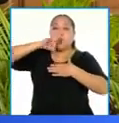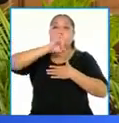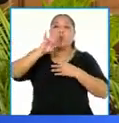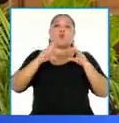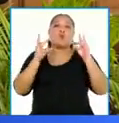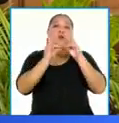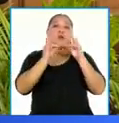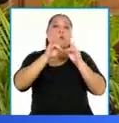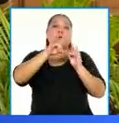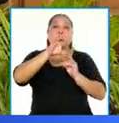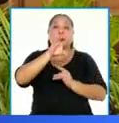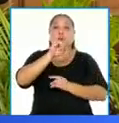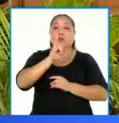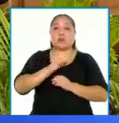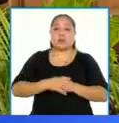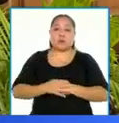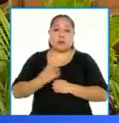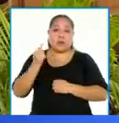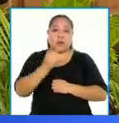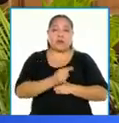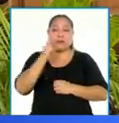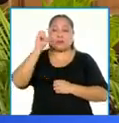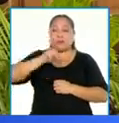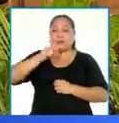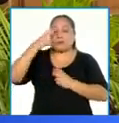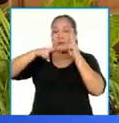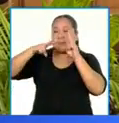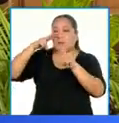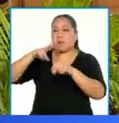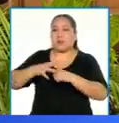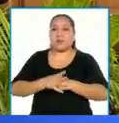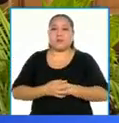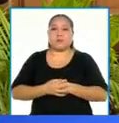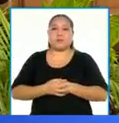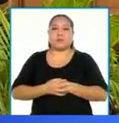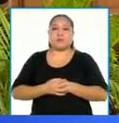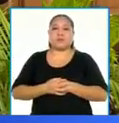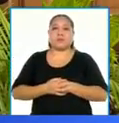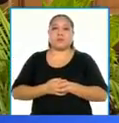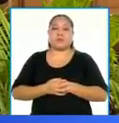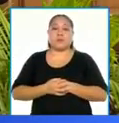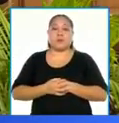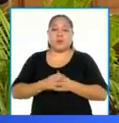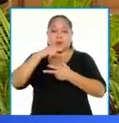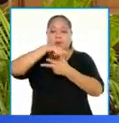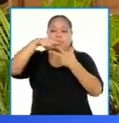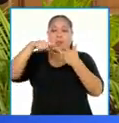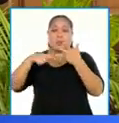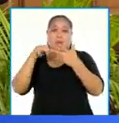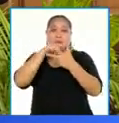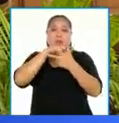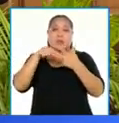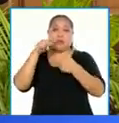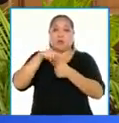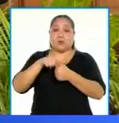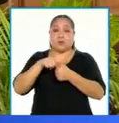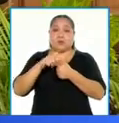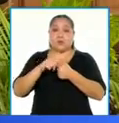de UCI, y esto es notorio. Entonces, tenemos 3 factores.